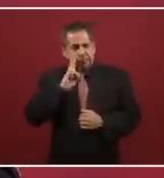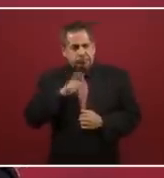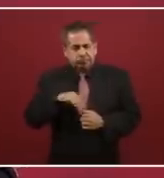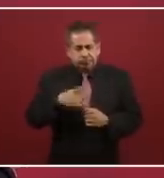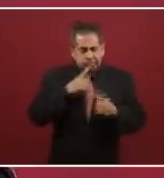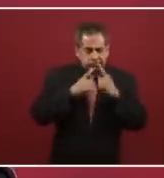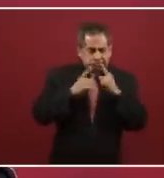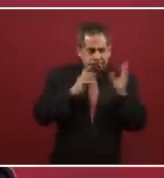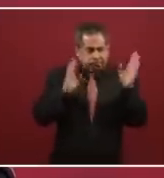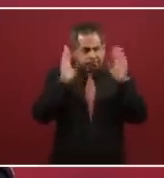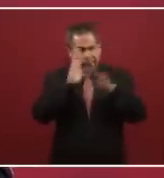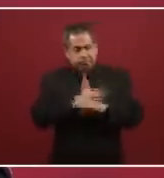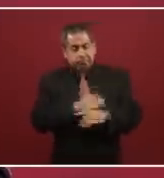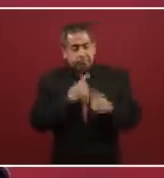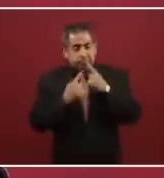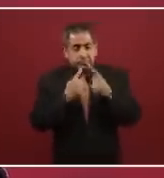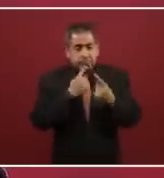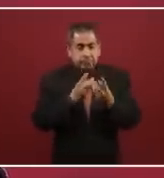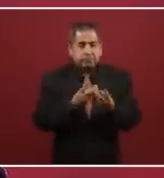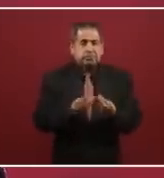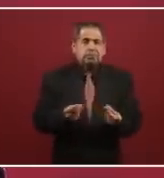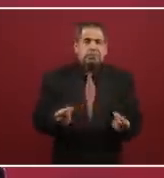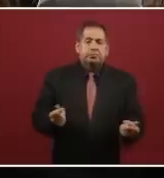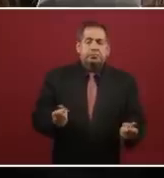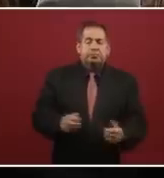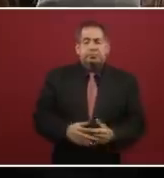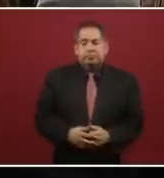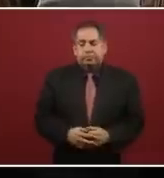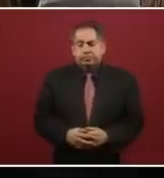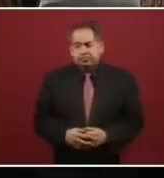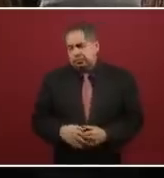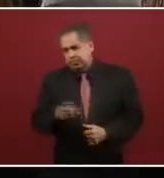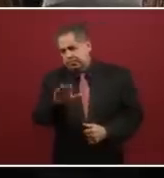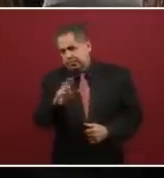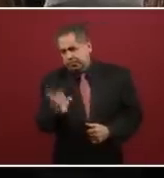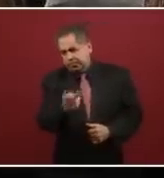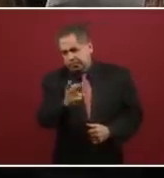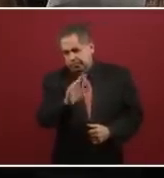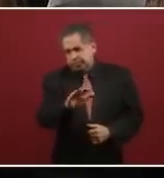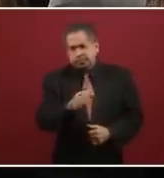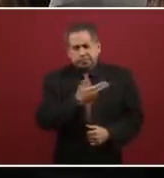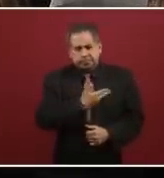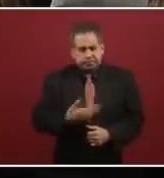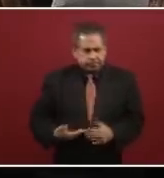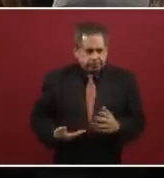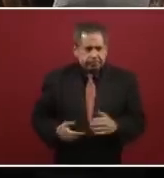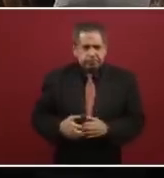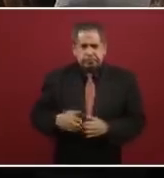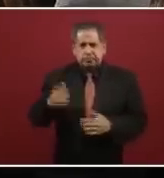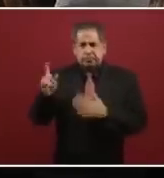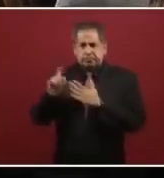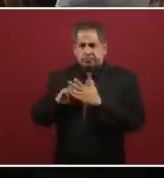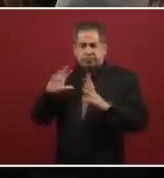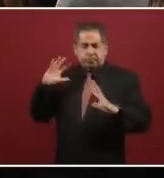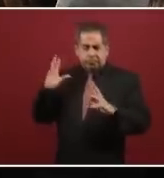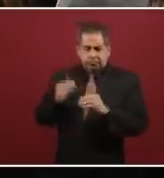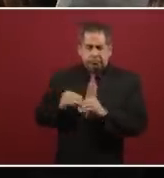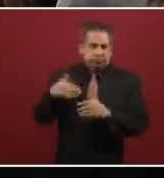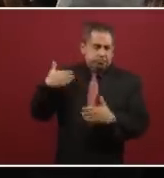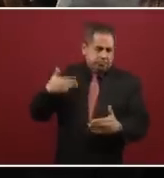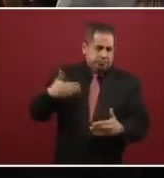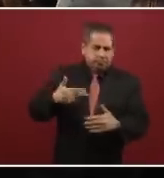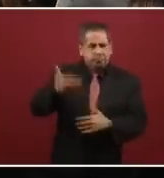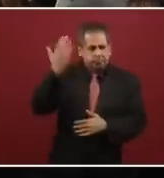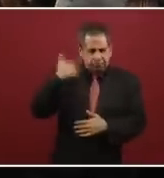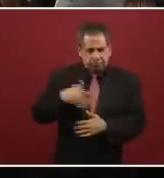conciliación se resuelva el problema. Presidente, este proceso ya tiene meses, ya nos había platicado de ello, pero